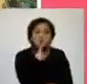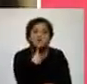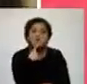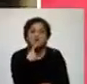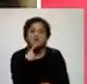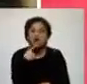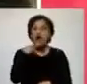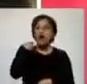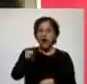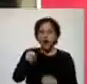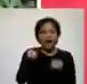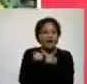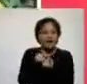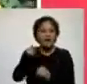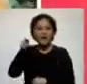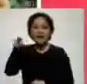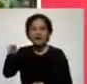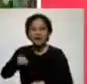como la que está allá.